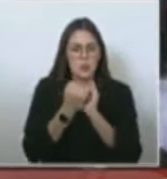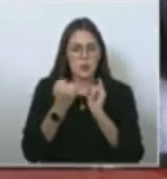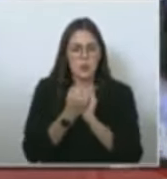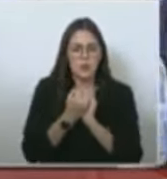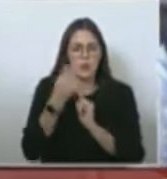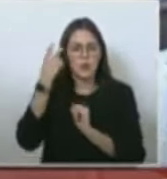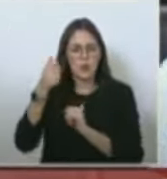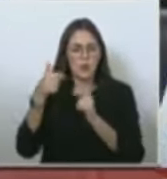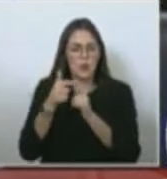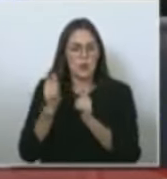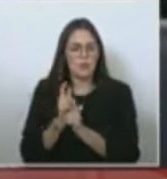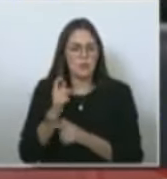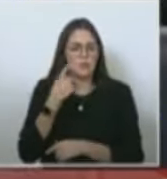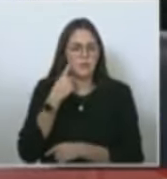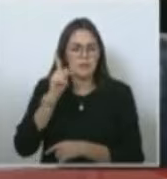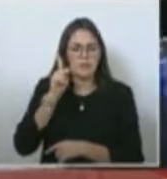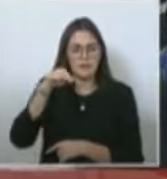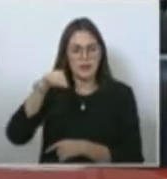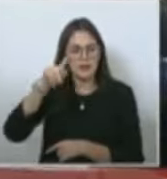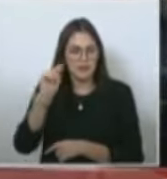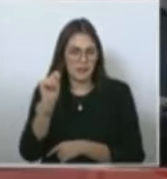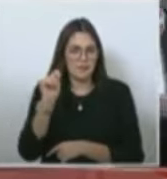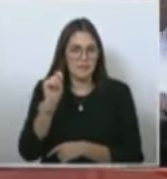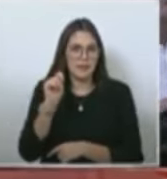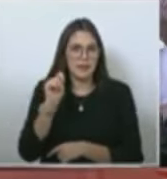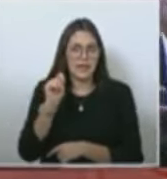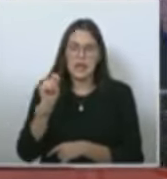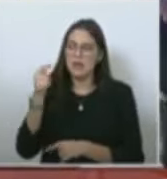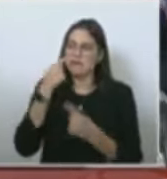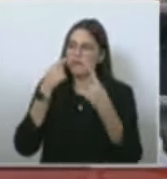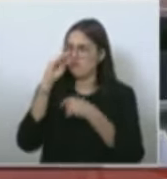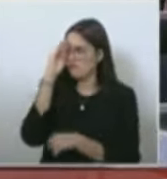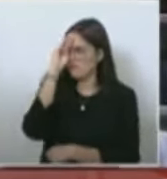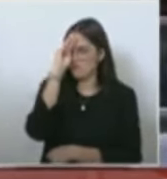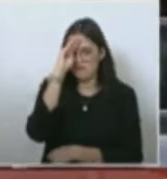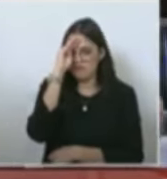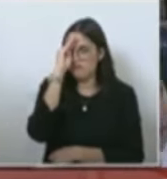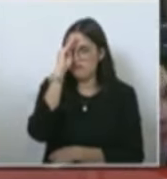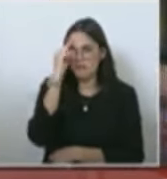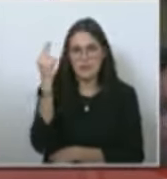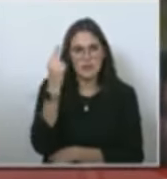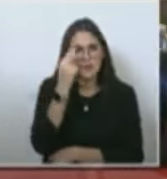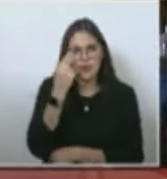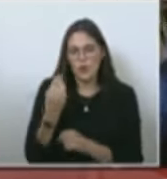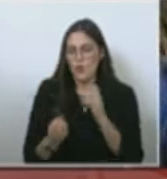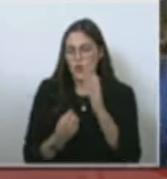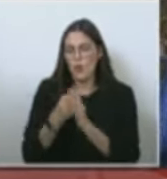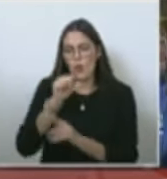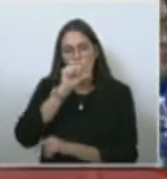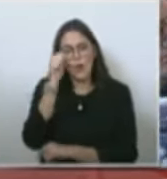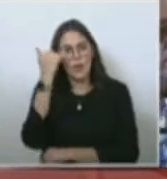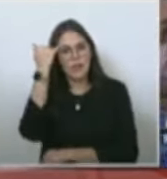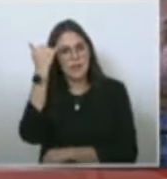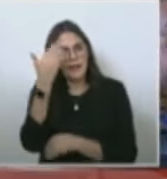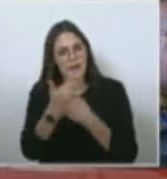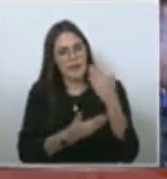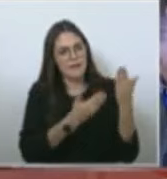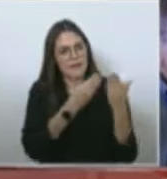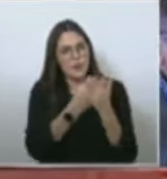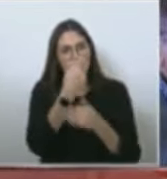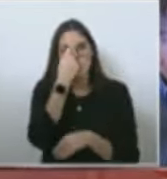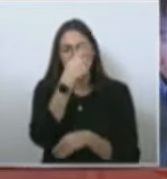Partido Mexicano de los Trabajadores consideraba que debería de haber una propuesta de izquierda